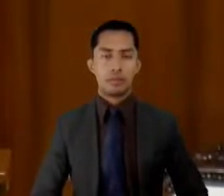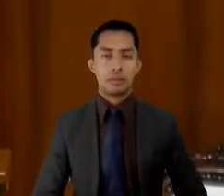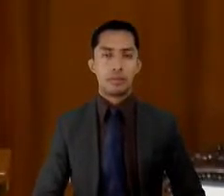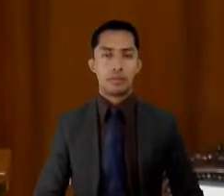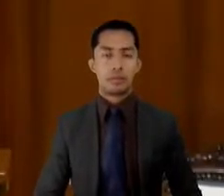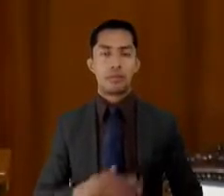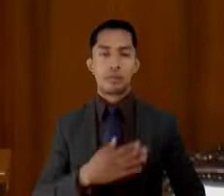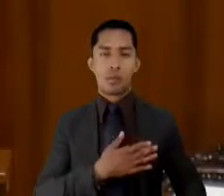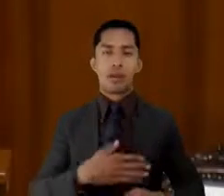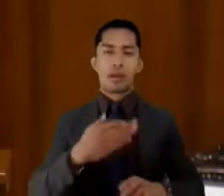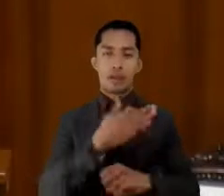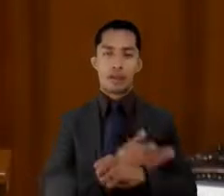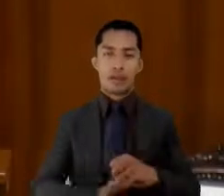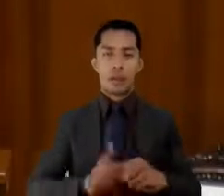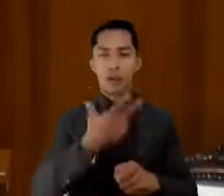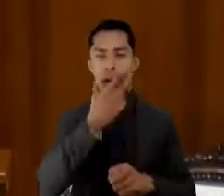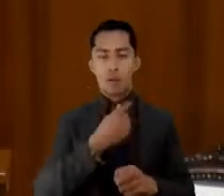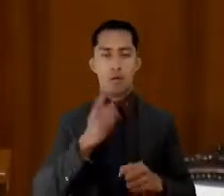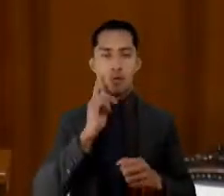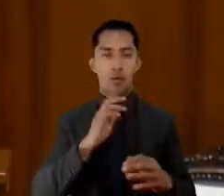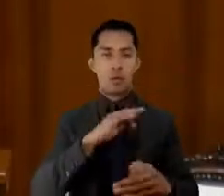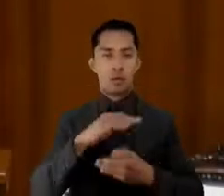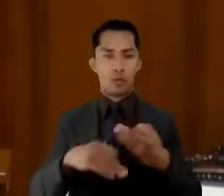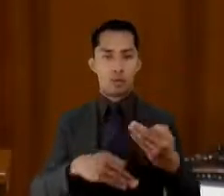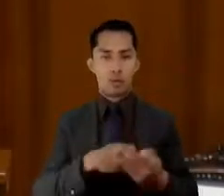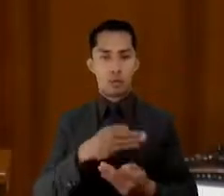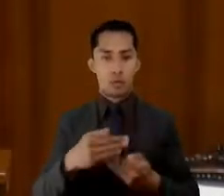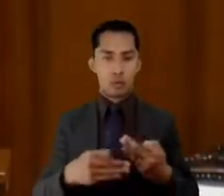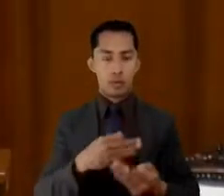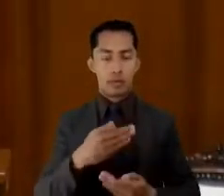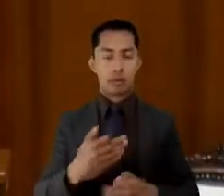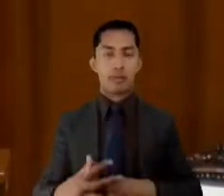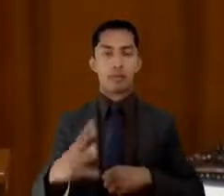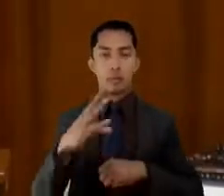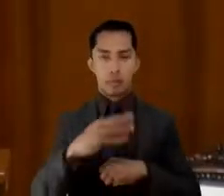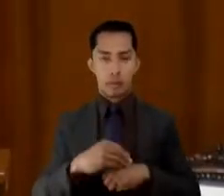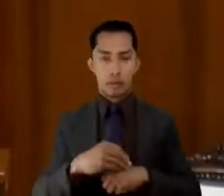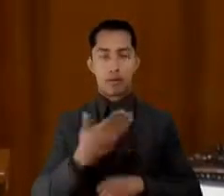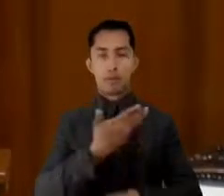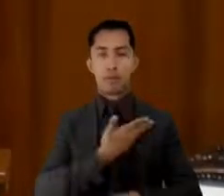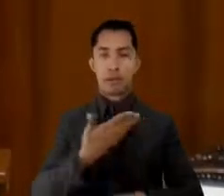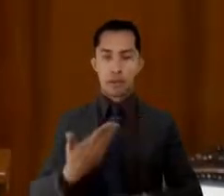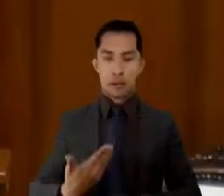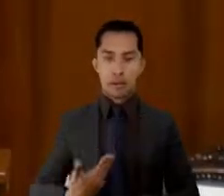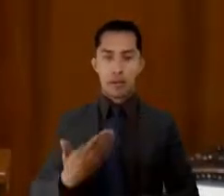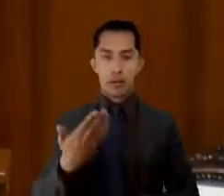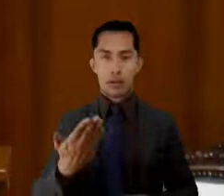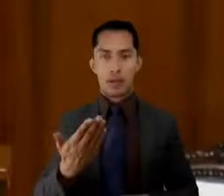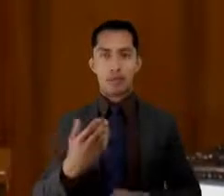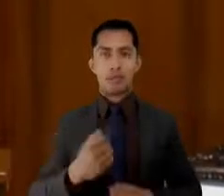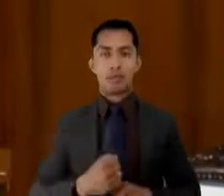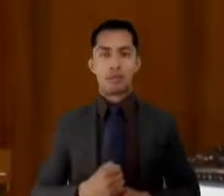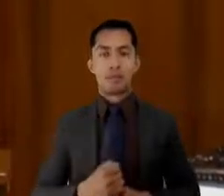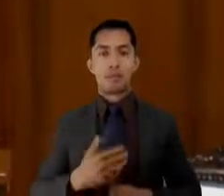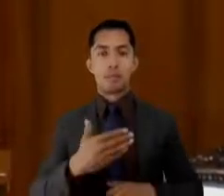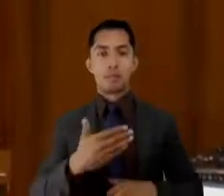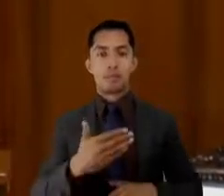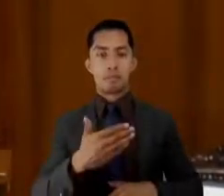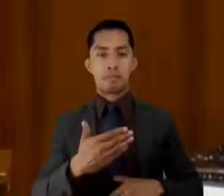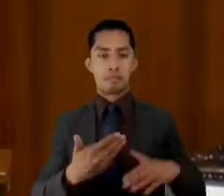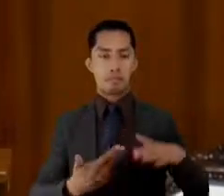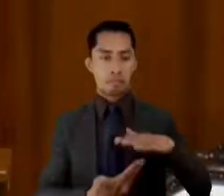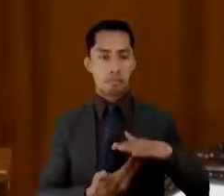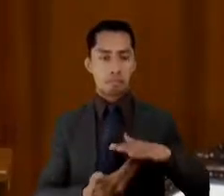Buenas tardes a todas y a todos, con su venia, presidente y miembros de la mesa.